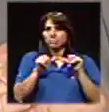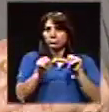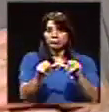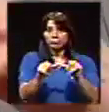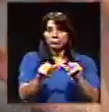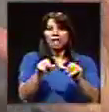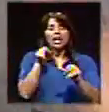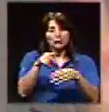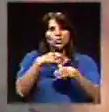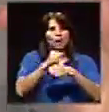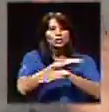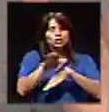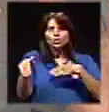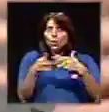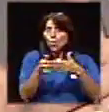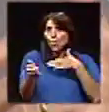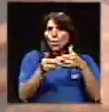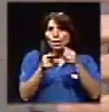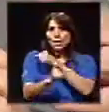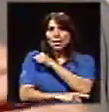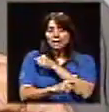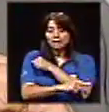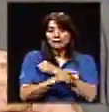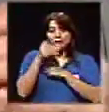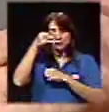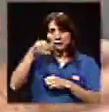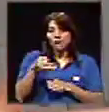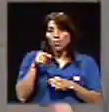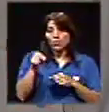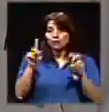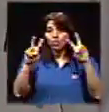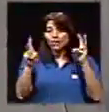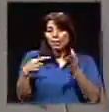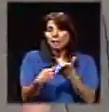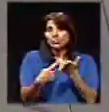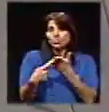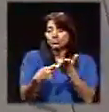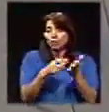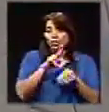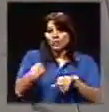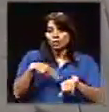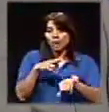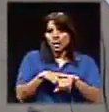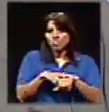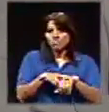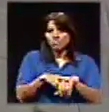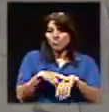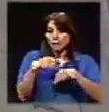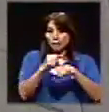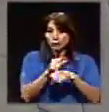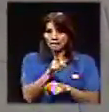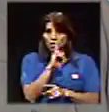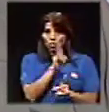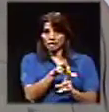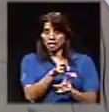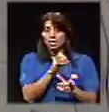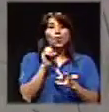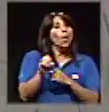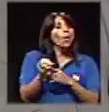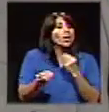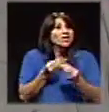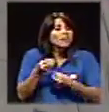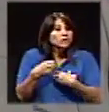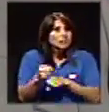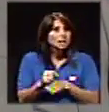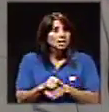Y yo creo que ahí hay un espacio de discusión nacional. Si vamos a hacer por esa ruta, o cuál va a ser la ruta. Va a ser la ruta de la mano de obra barata y